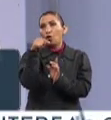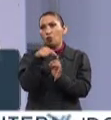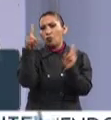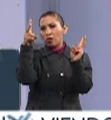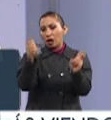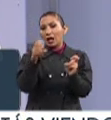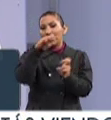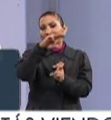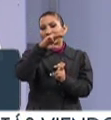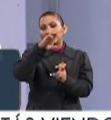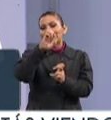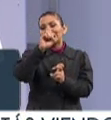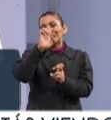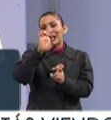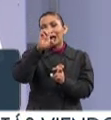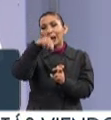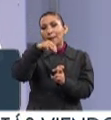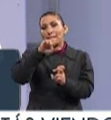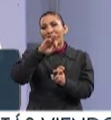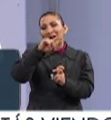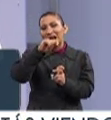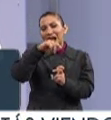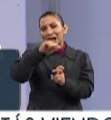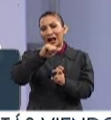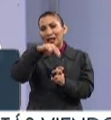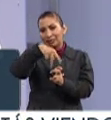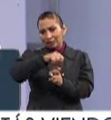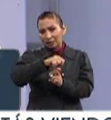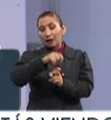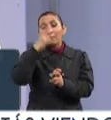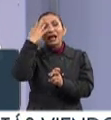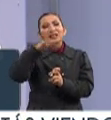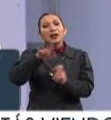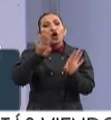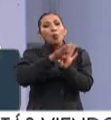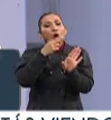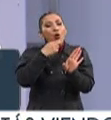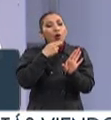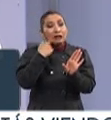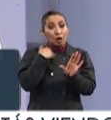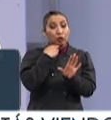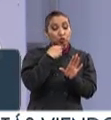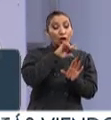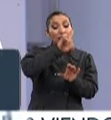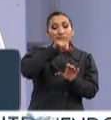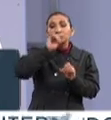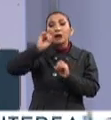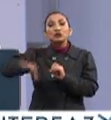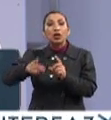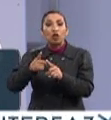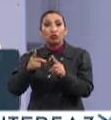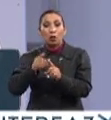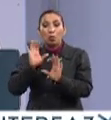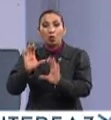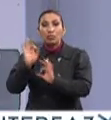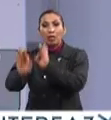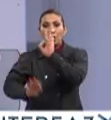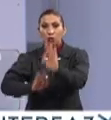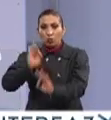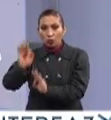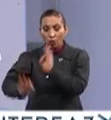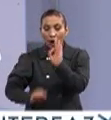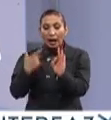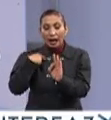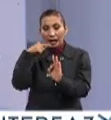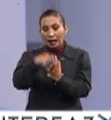la Semarnat, en donde podemos saber cuál es el manejo que se le debe dar a estas pilas, hablando de un plan de manejo, ¿no? Claro. El plan de manejo